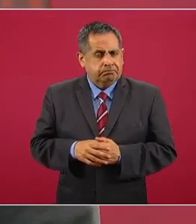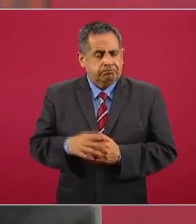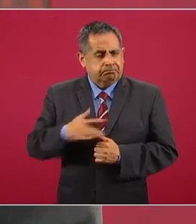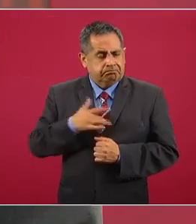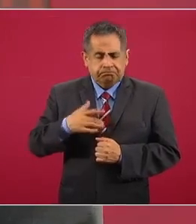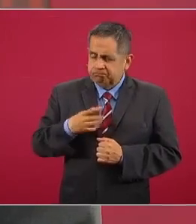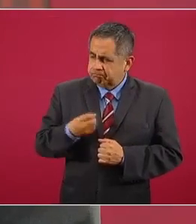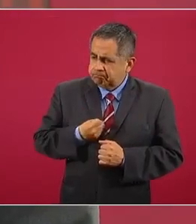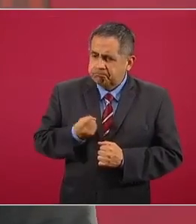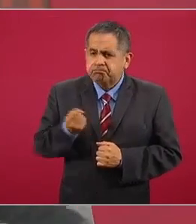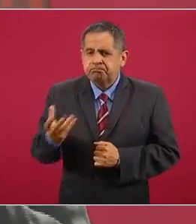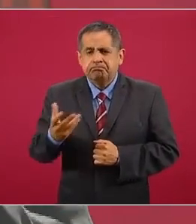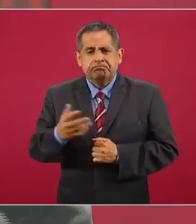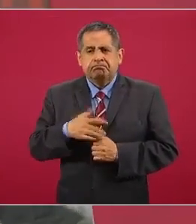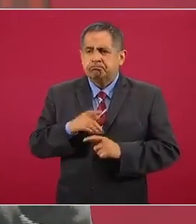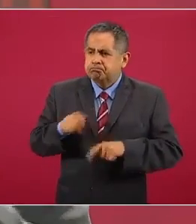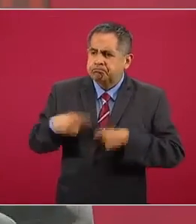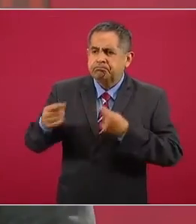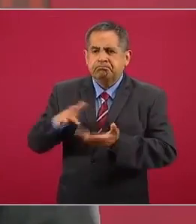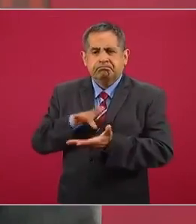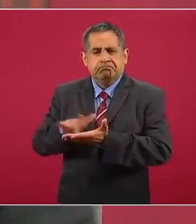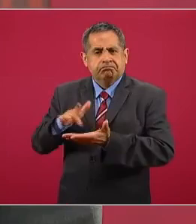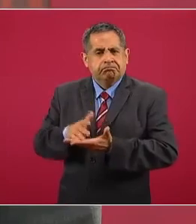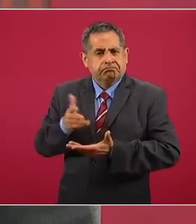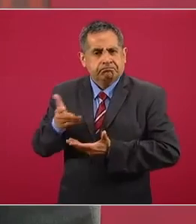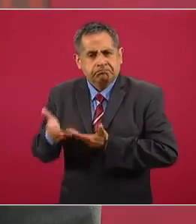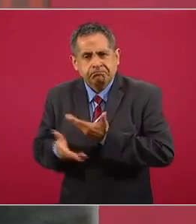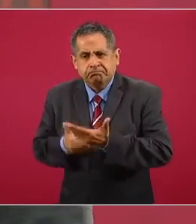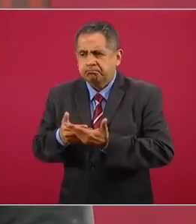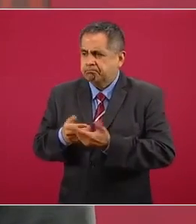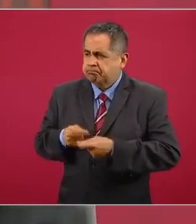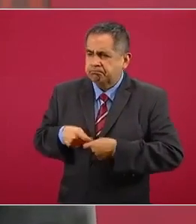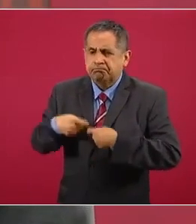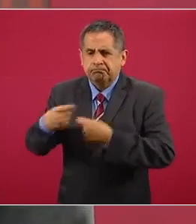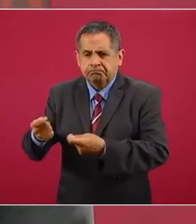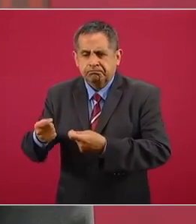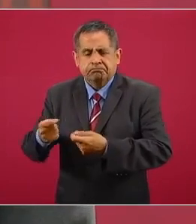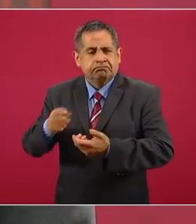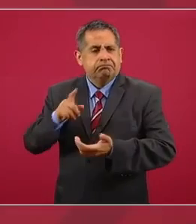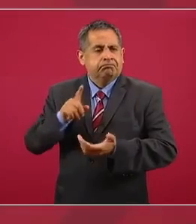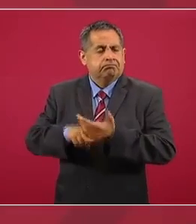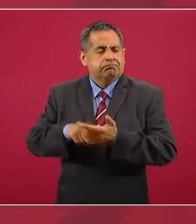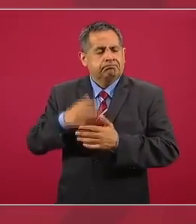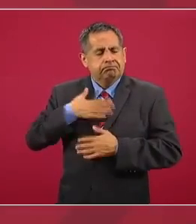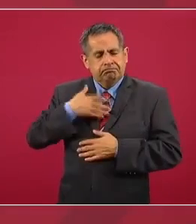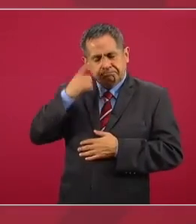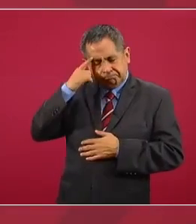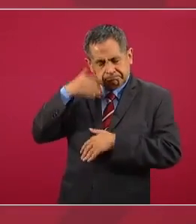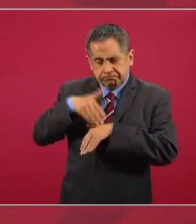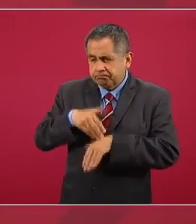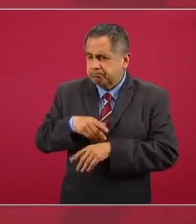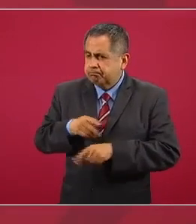aportar a los demás, servir. Es un apostolado